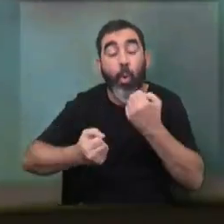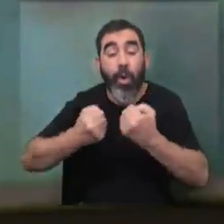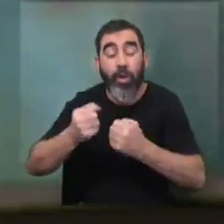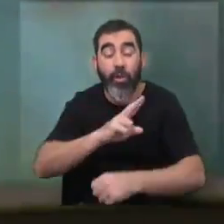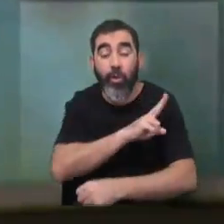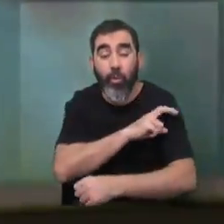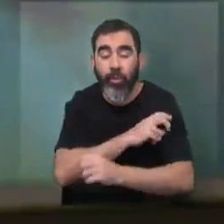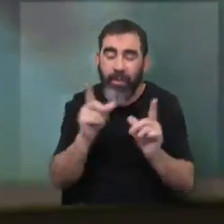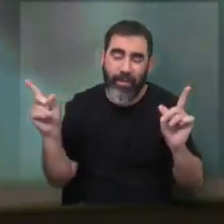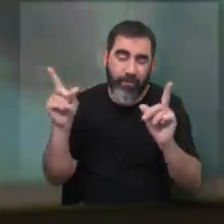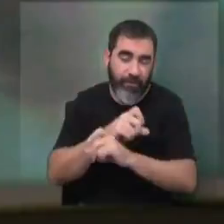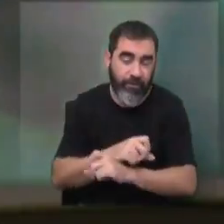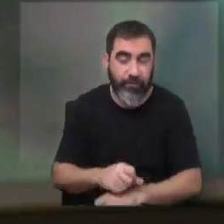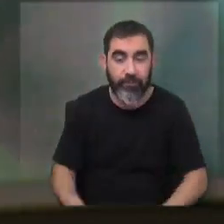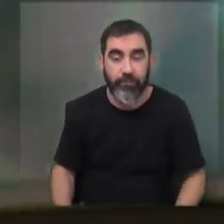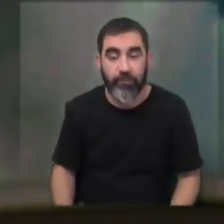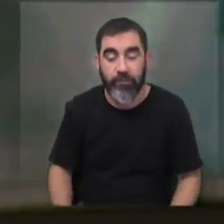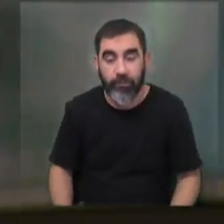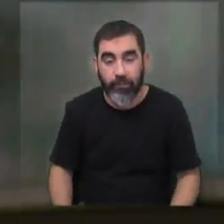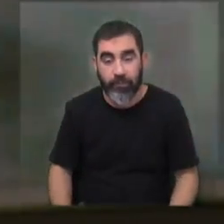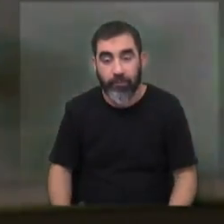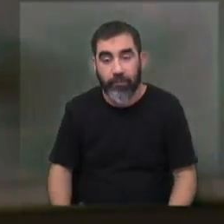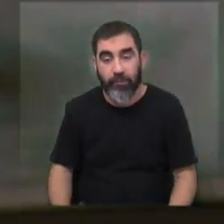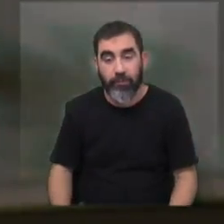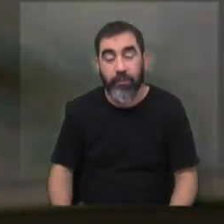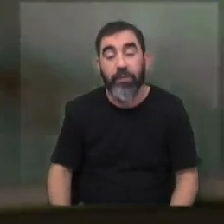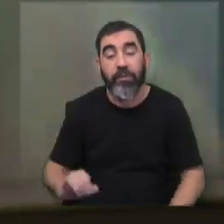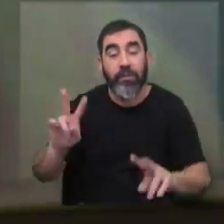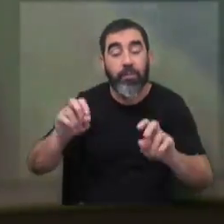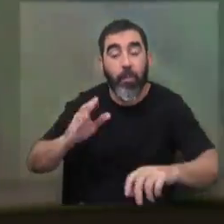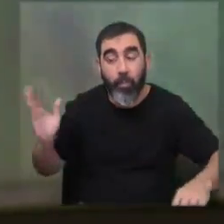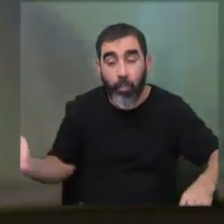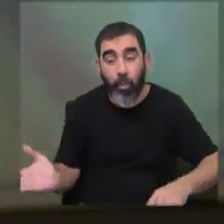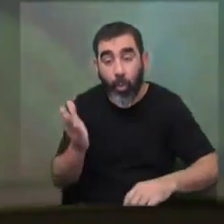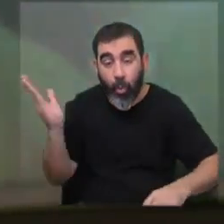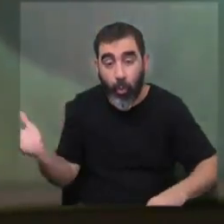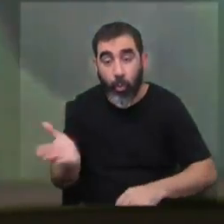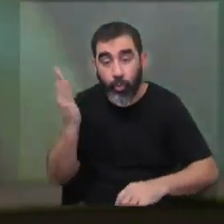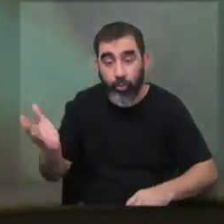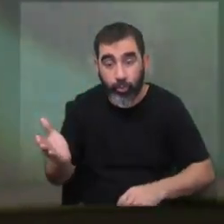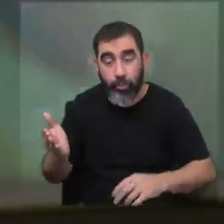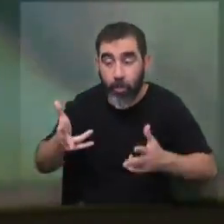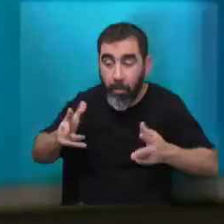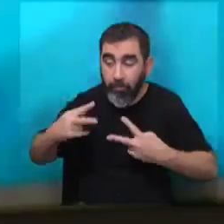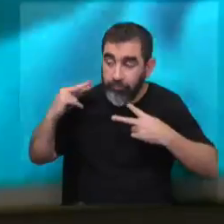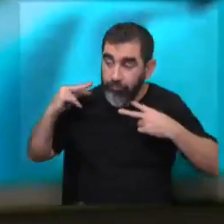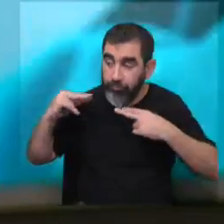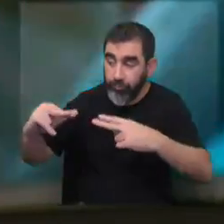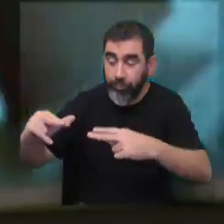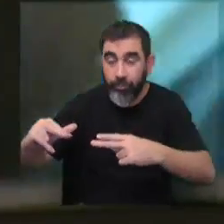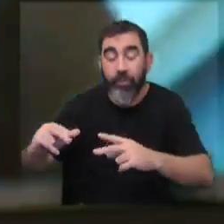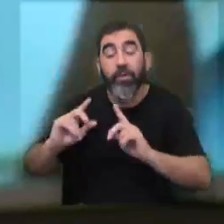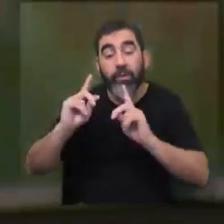farmacéutica. Entonces, por un lado sí estamos trabajando en lo que tiene que ver los factores productivos para llegar a un método estandarizado,